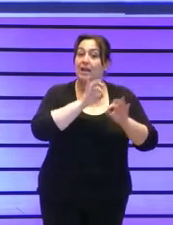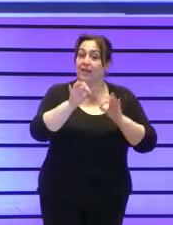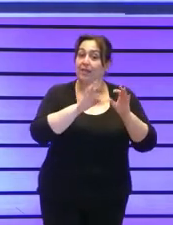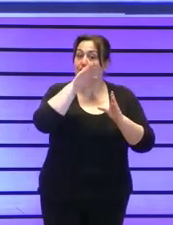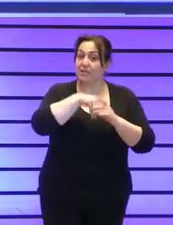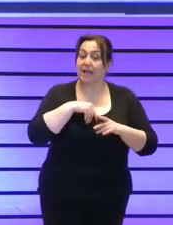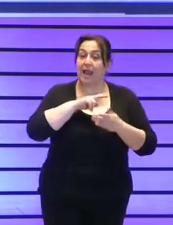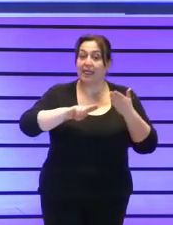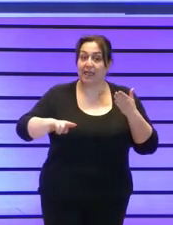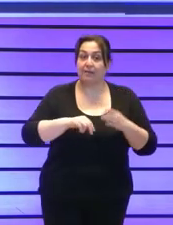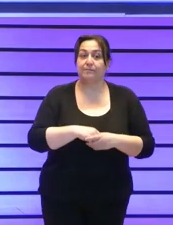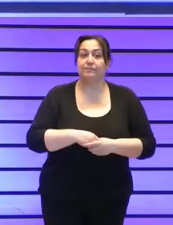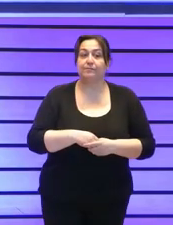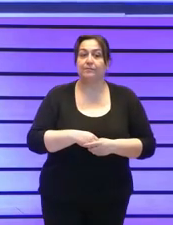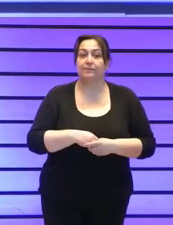Galicia, ¿no?